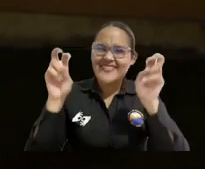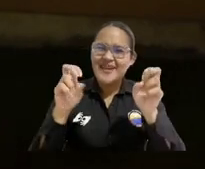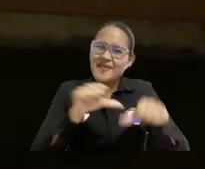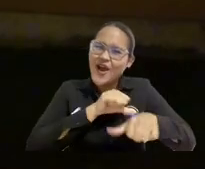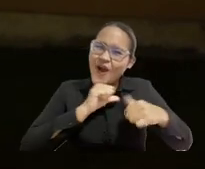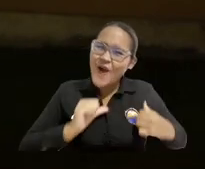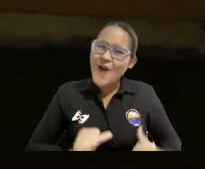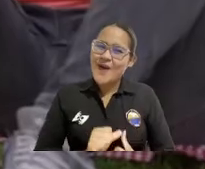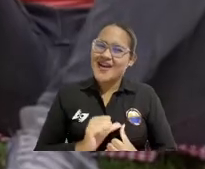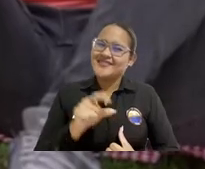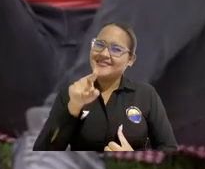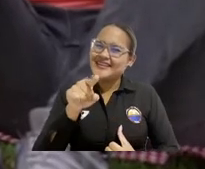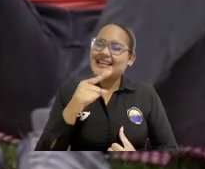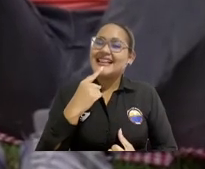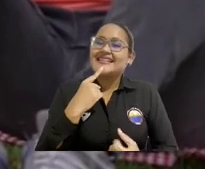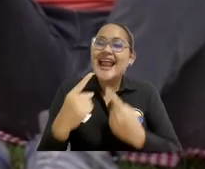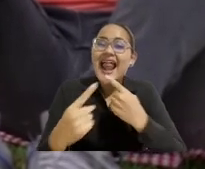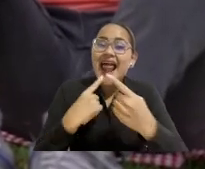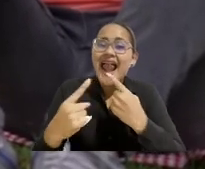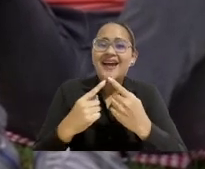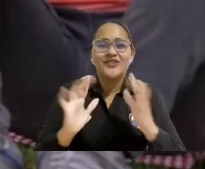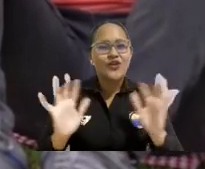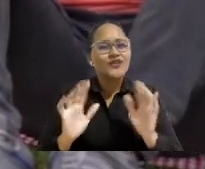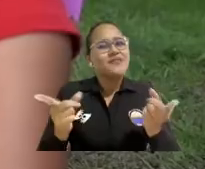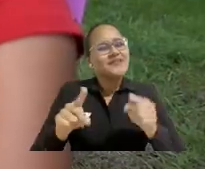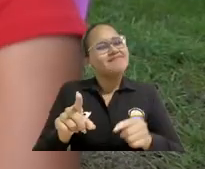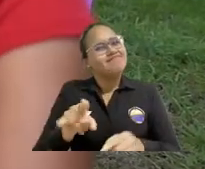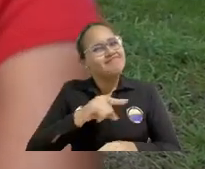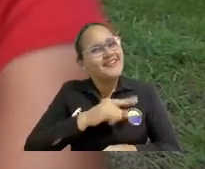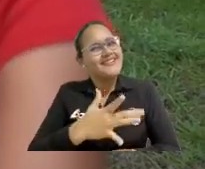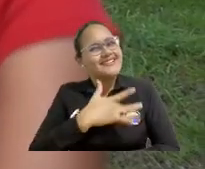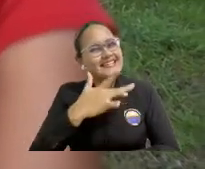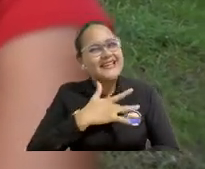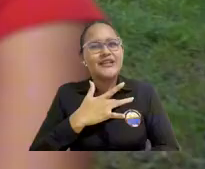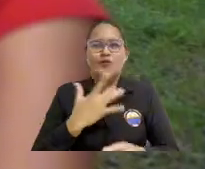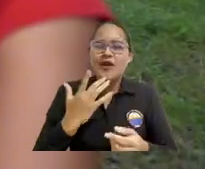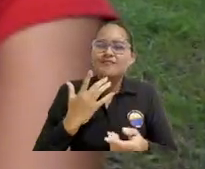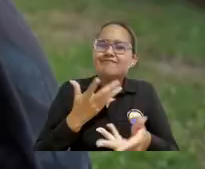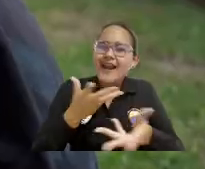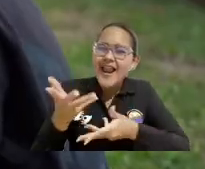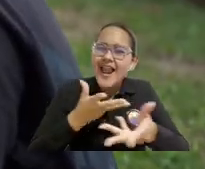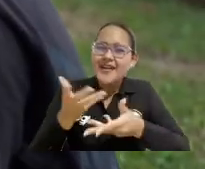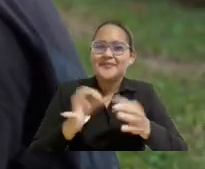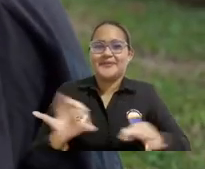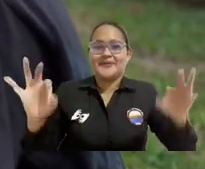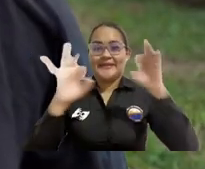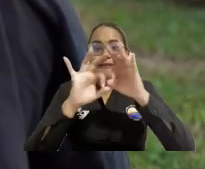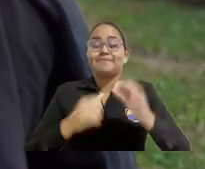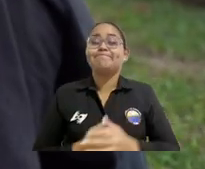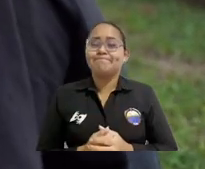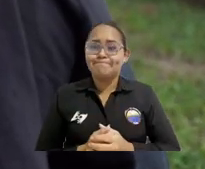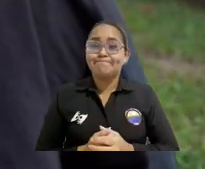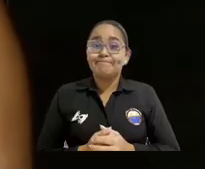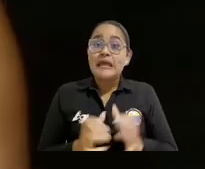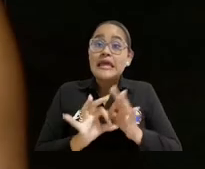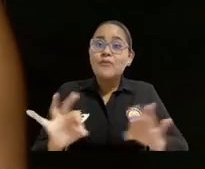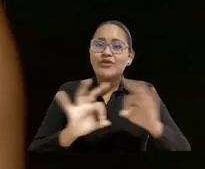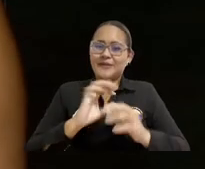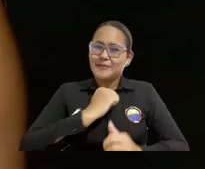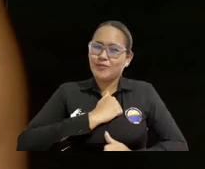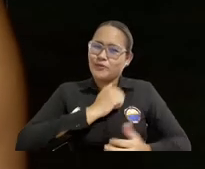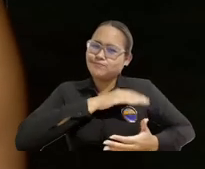que es el corazón. No solamente es hablar por hablar, sino sentir y saber comunicarlo. Hacernos